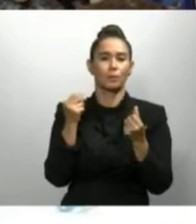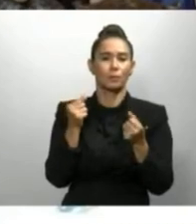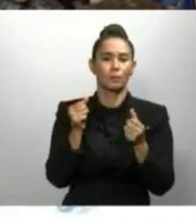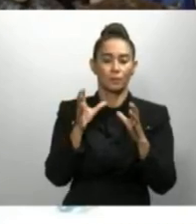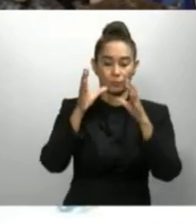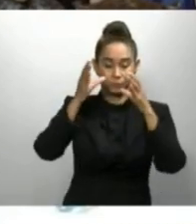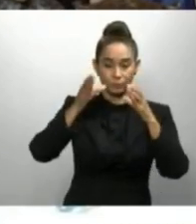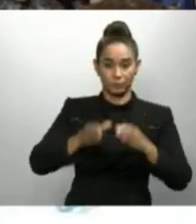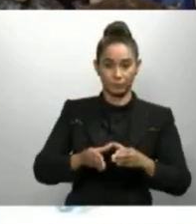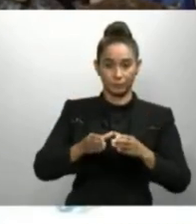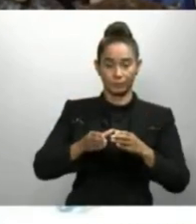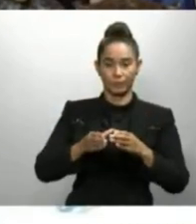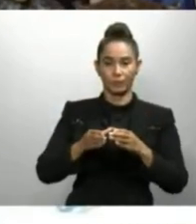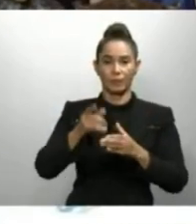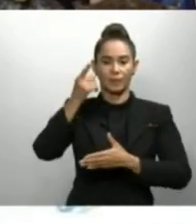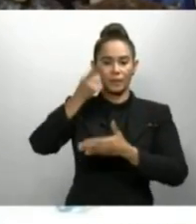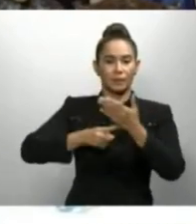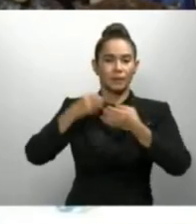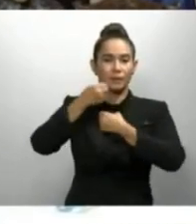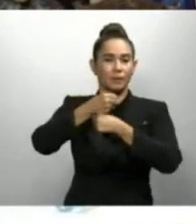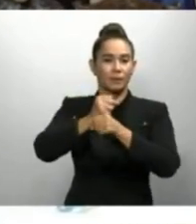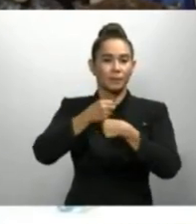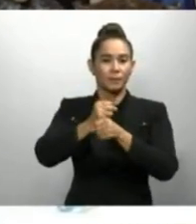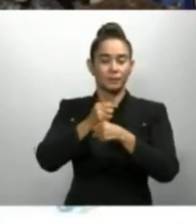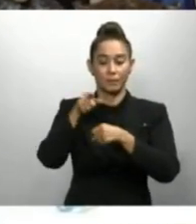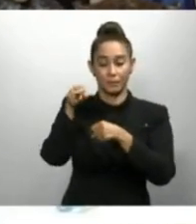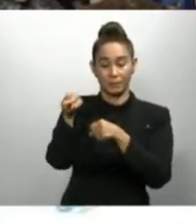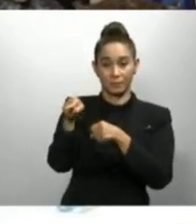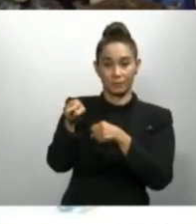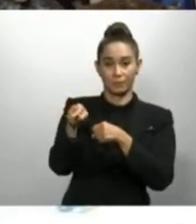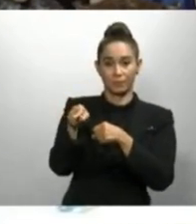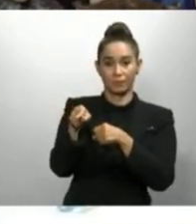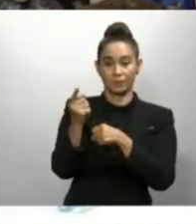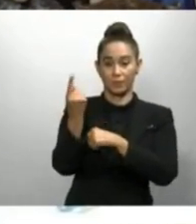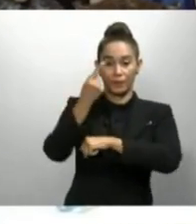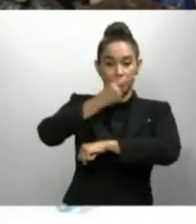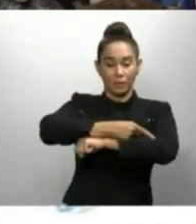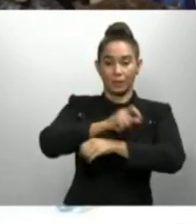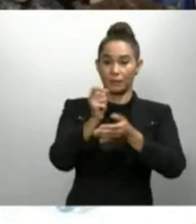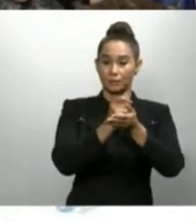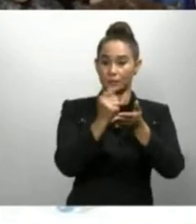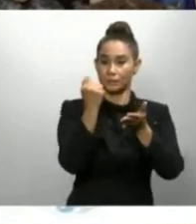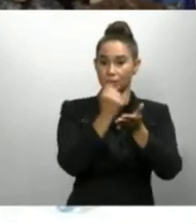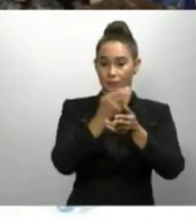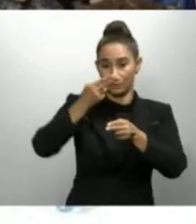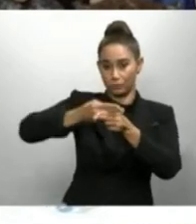otros productos por el establecimiento, la fecha de fabricación y los